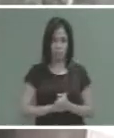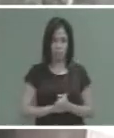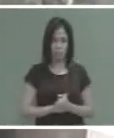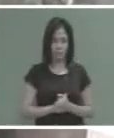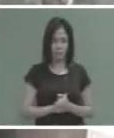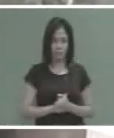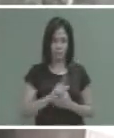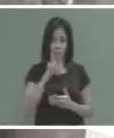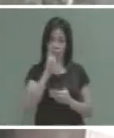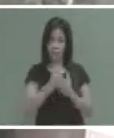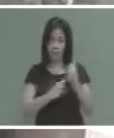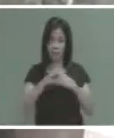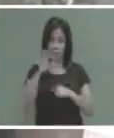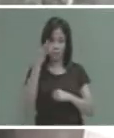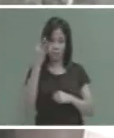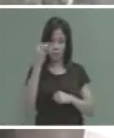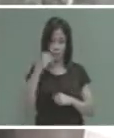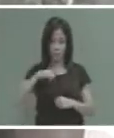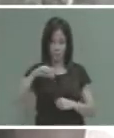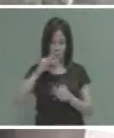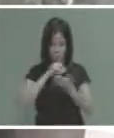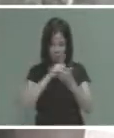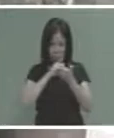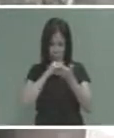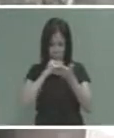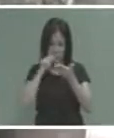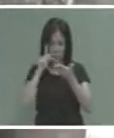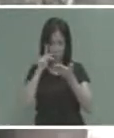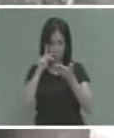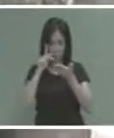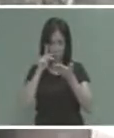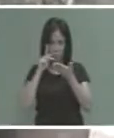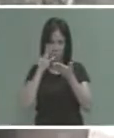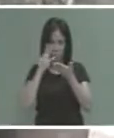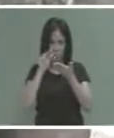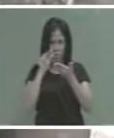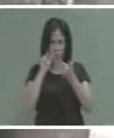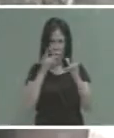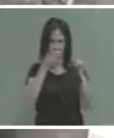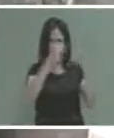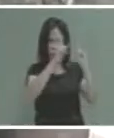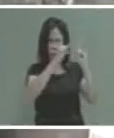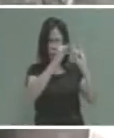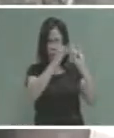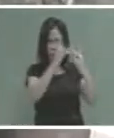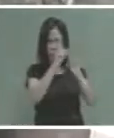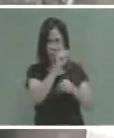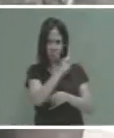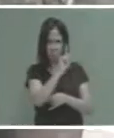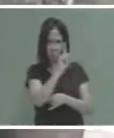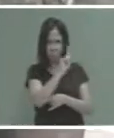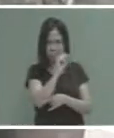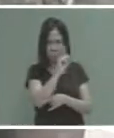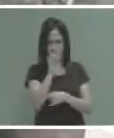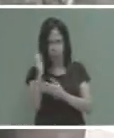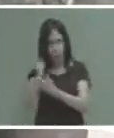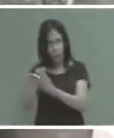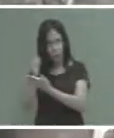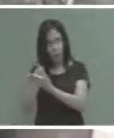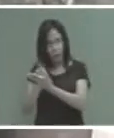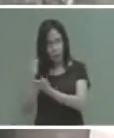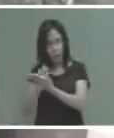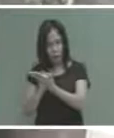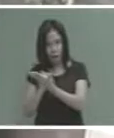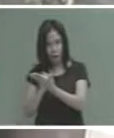sea puro. Tienes que transmitir lo que tú sientes, no lo que tú ves, porque todos podemos transmitir lo que vemos, algunos en mejor forma